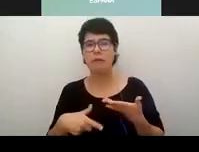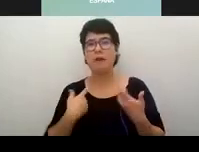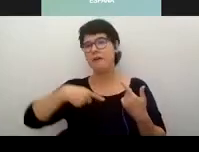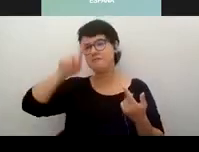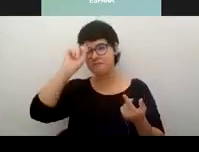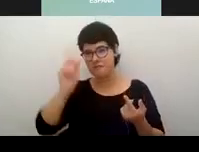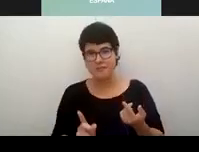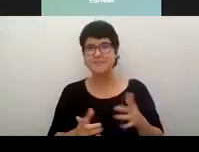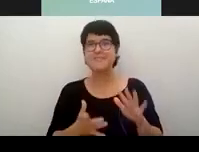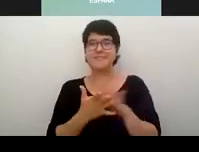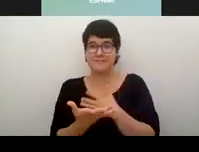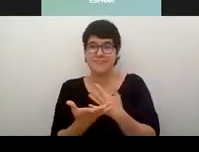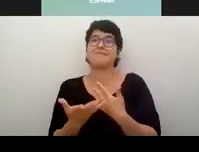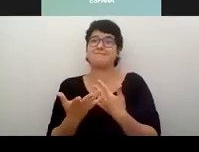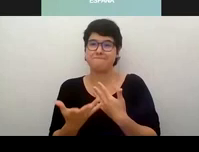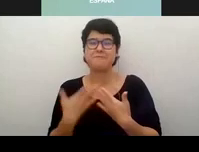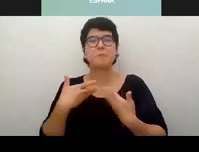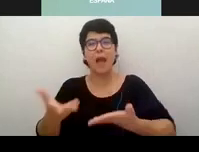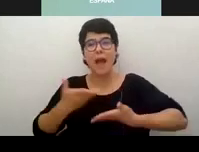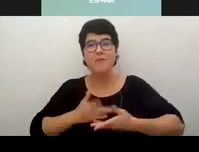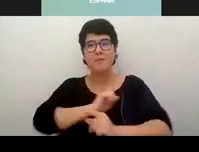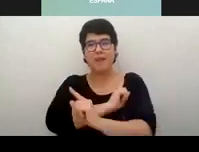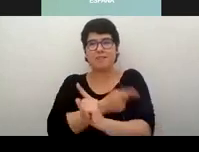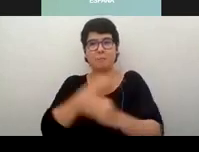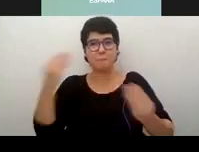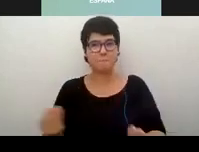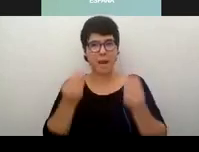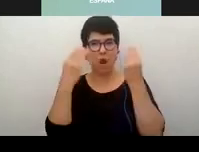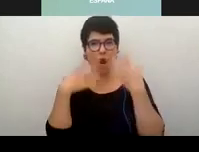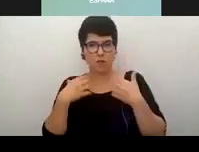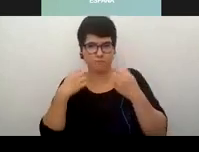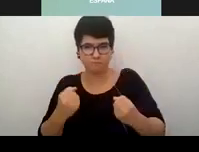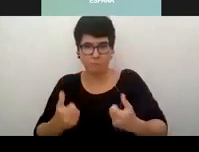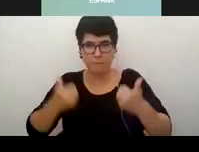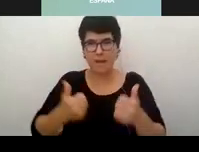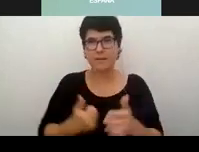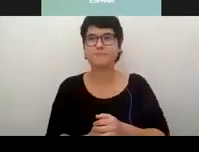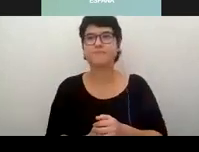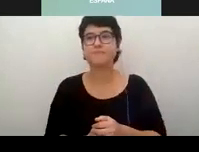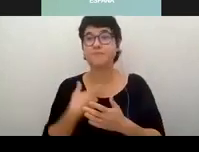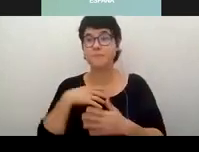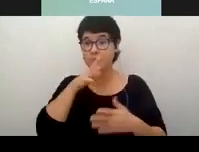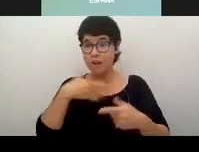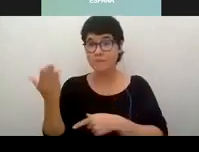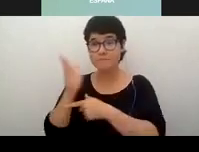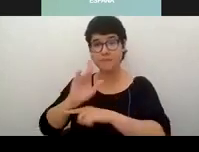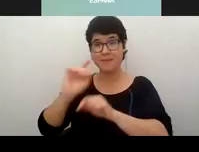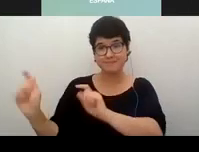un ejercicio más adecuado o más saludable? Vamos a empezar con la presentación, si os parece.